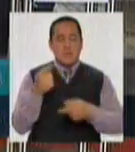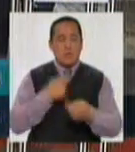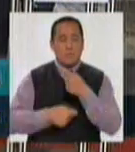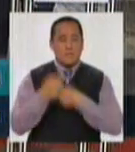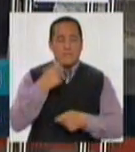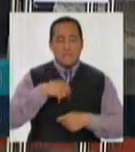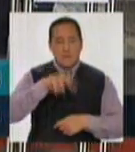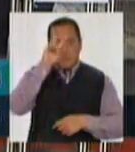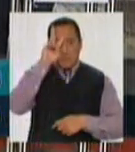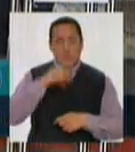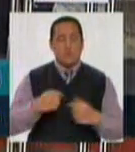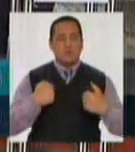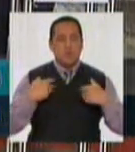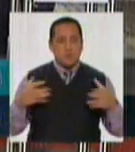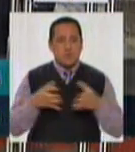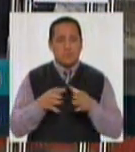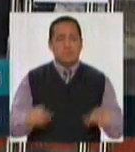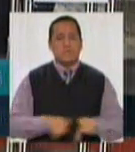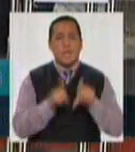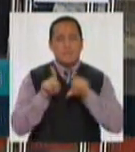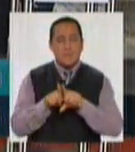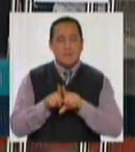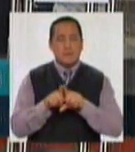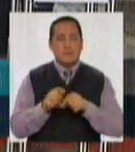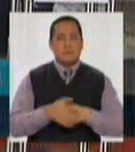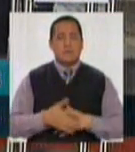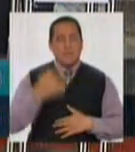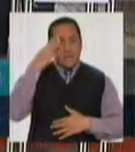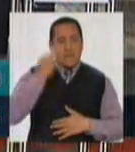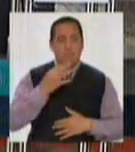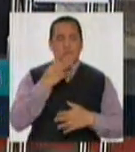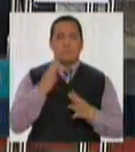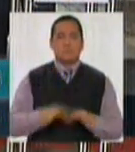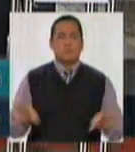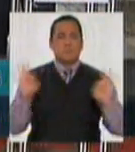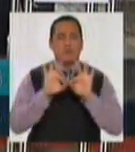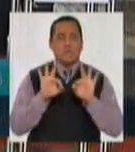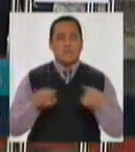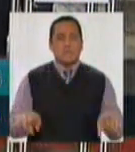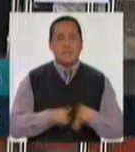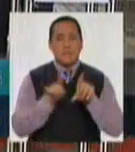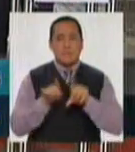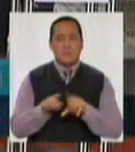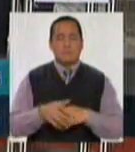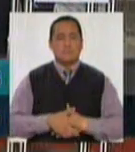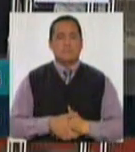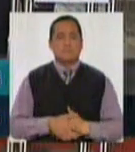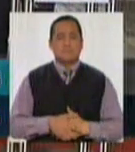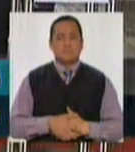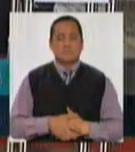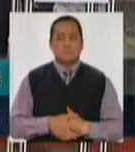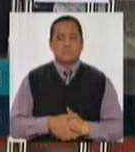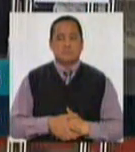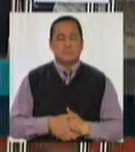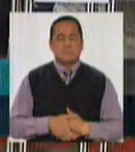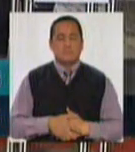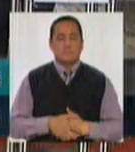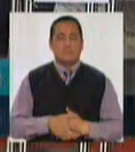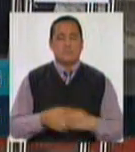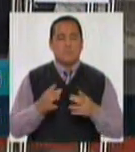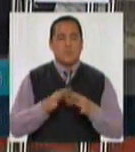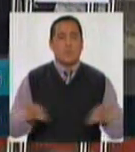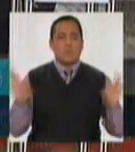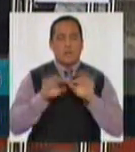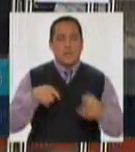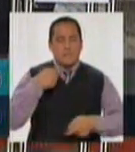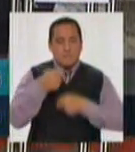Perú. Y nosotros también consideramos que es muy importante. Brasileiros no Perú. Son importantes